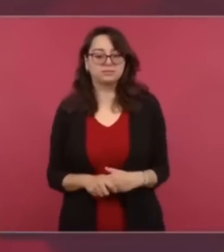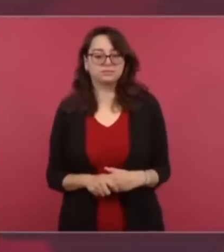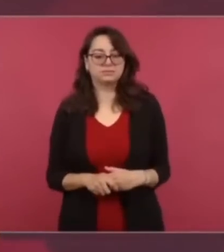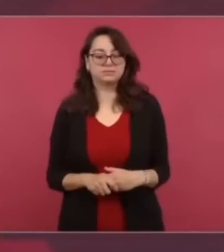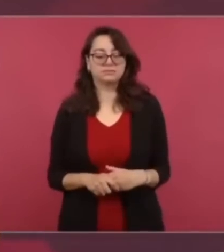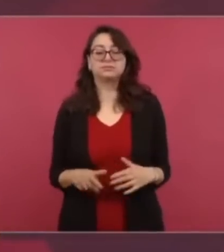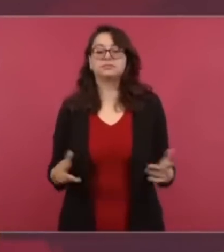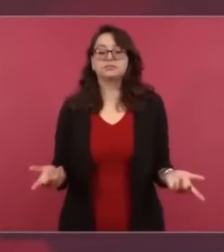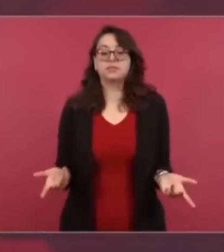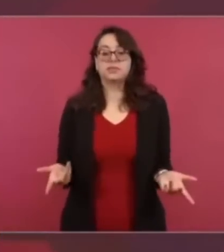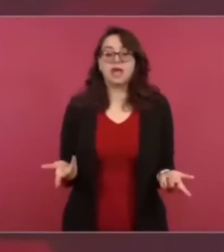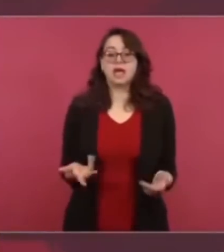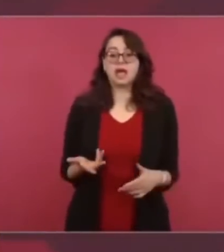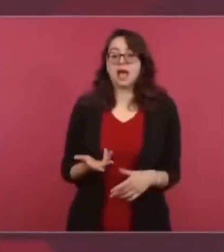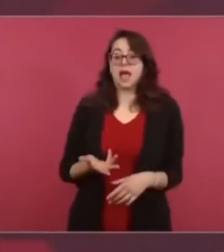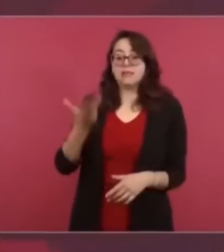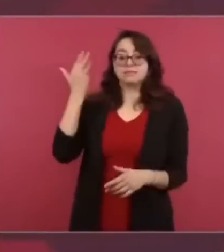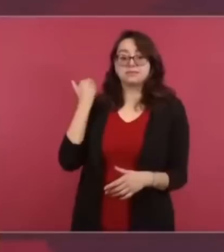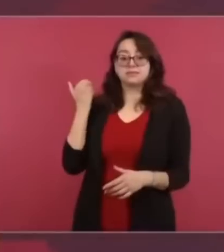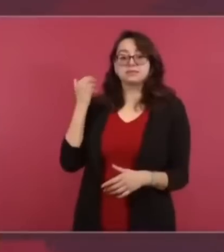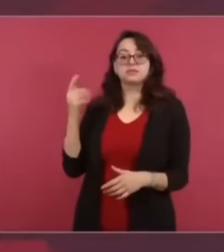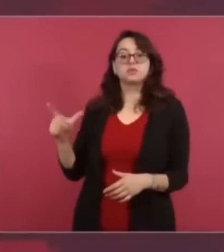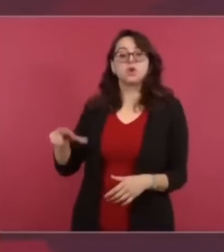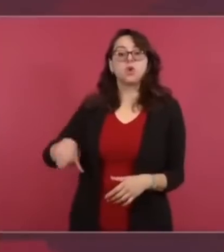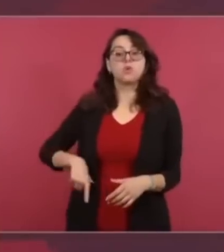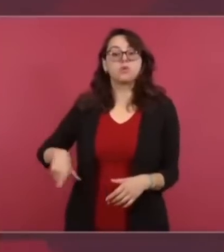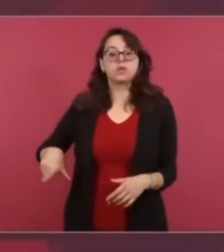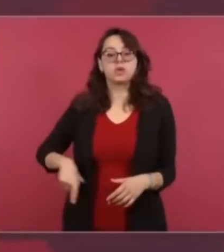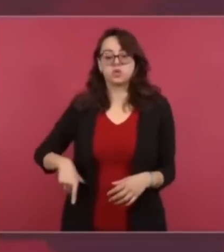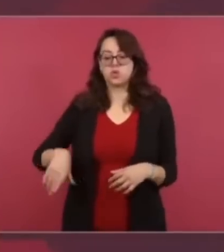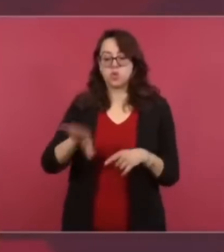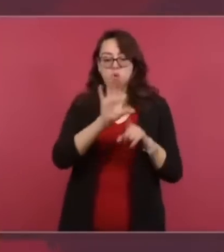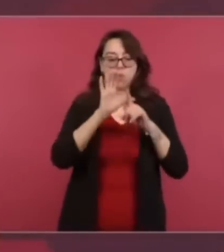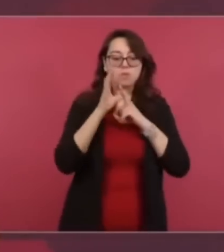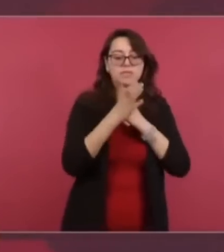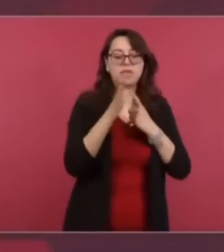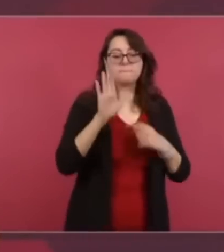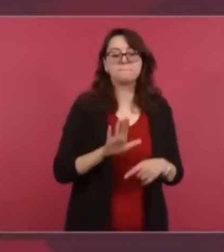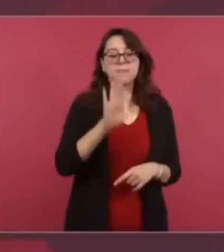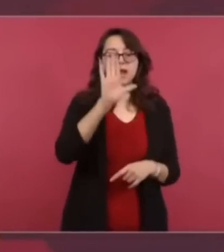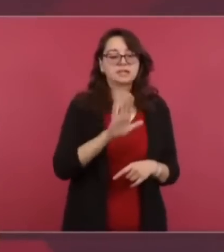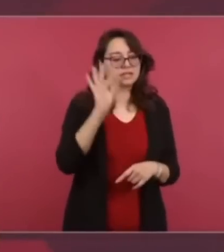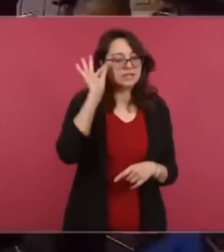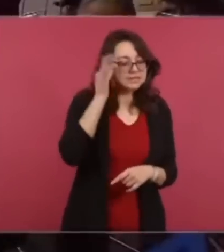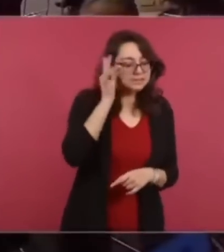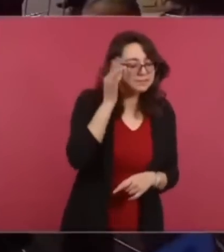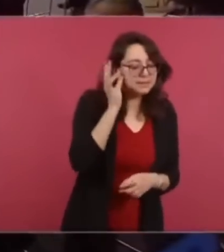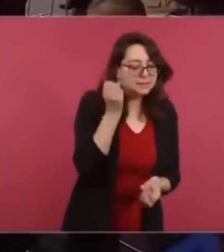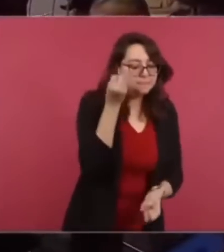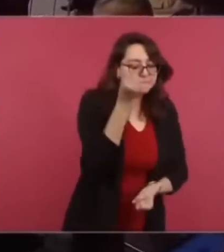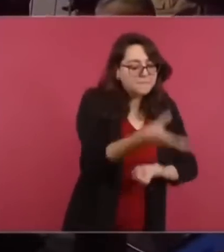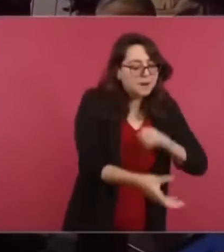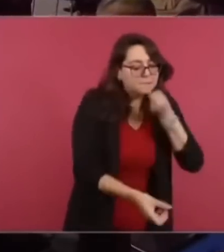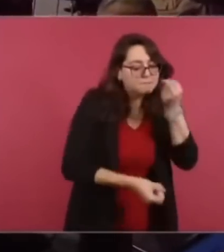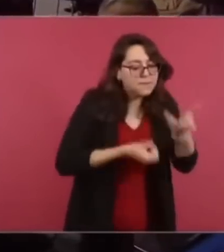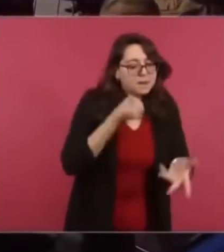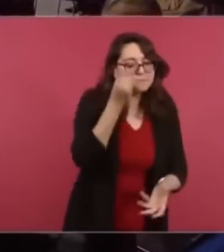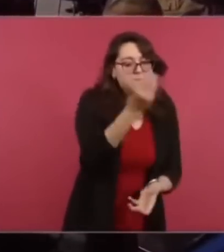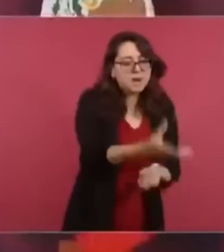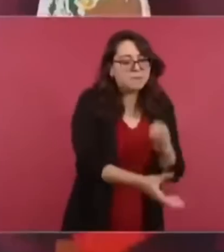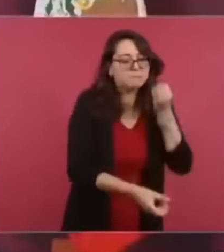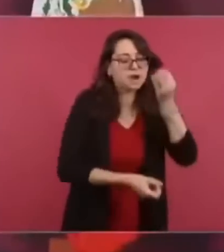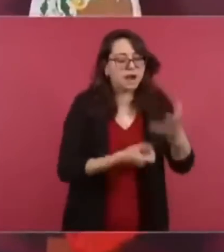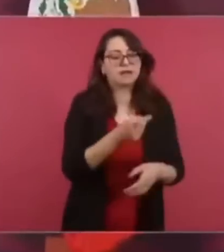un comité al servicio de una minoría. Pues son los que ahora